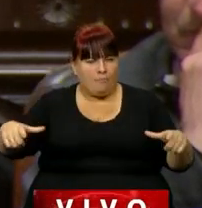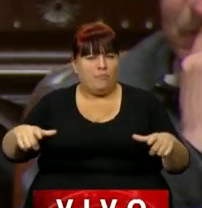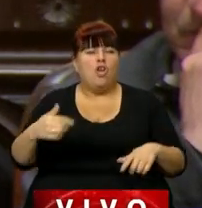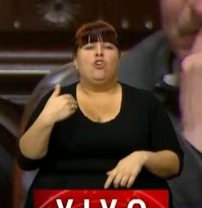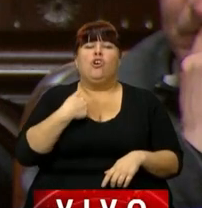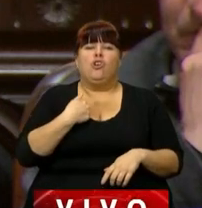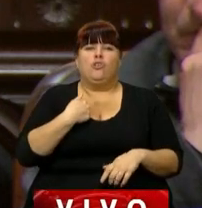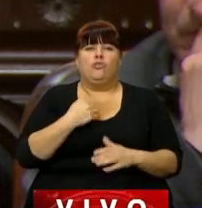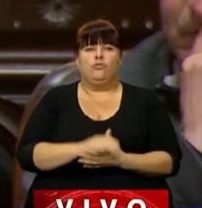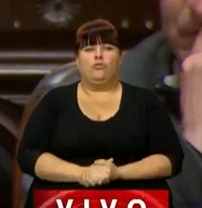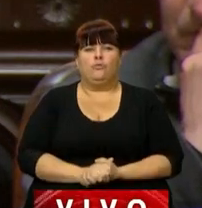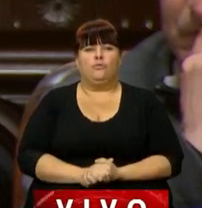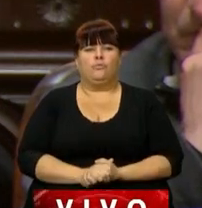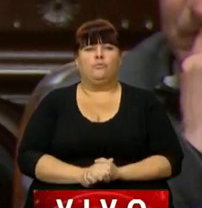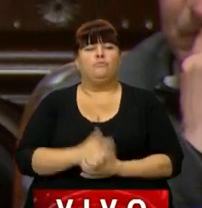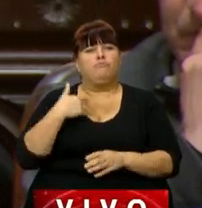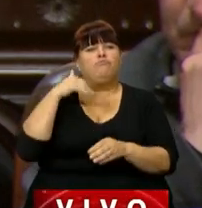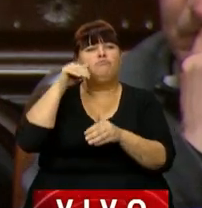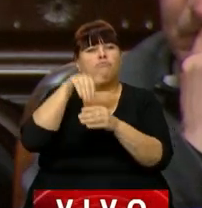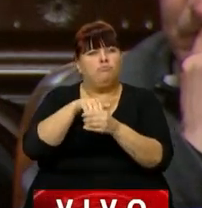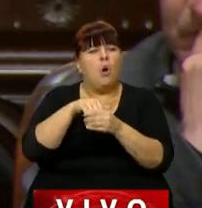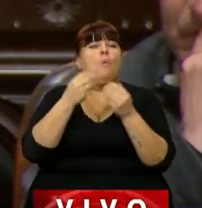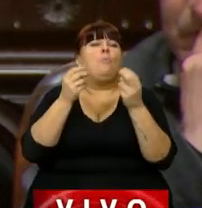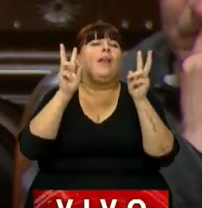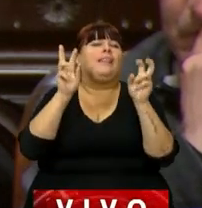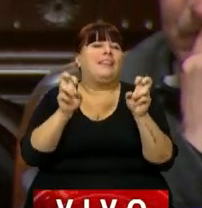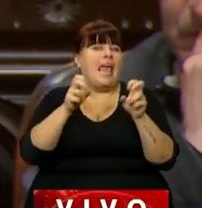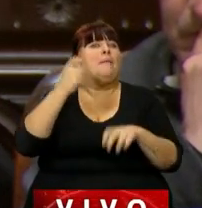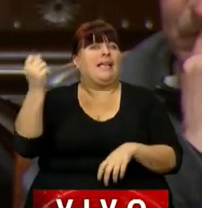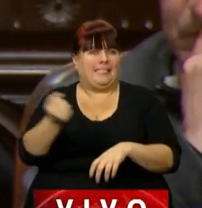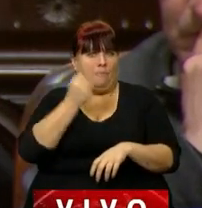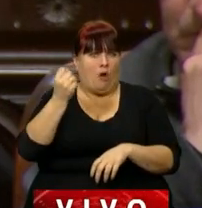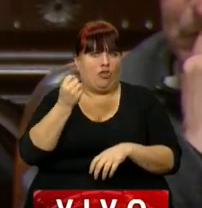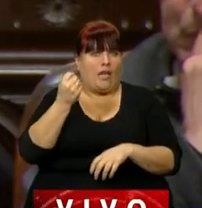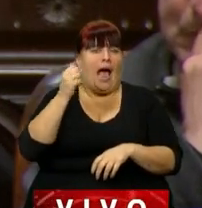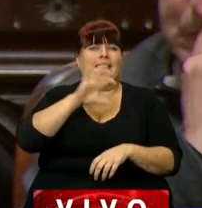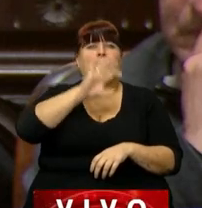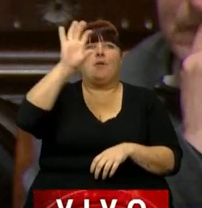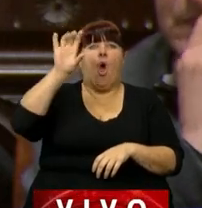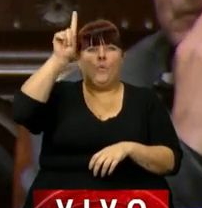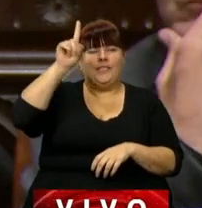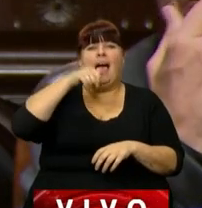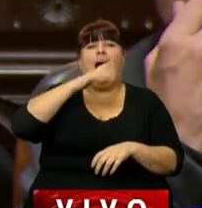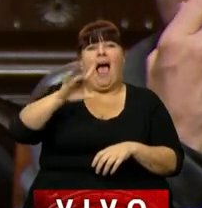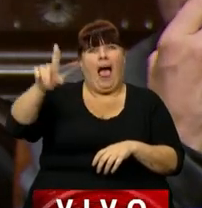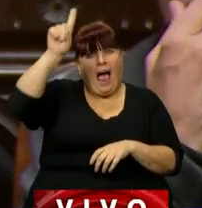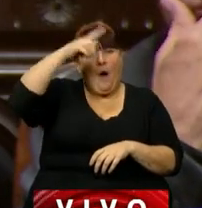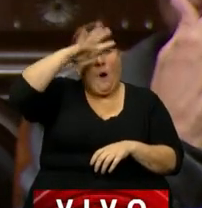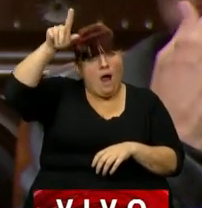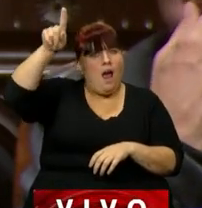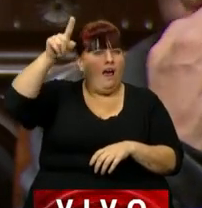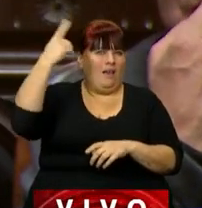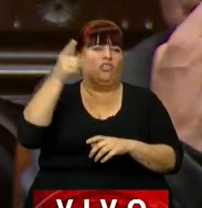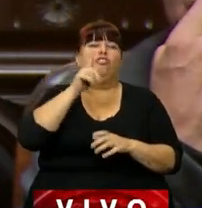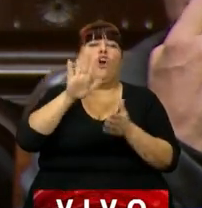Yo me involucré por la cuestión de la importancia que para las provincias del litoral, sobre todo aguas arriba, tiene la cuestión